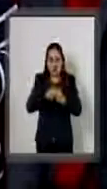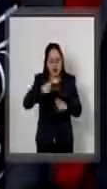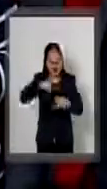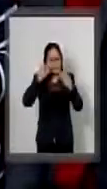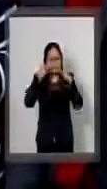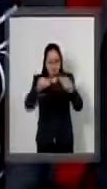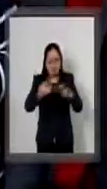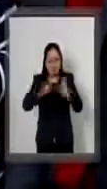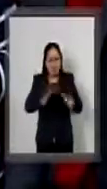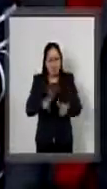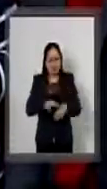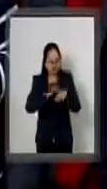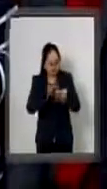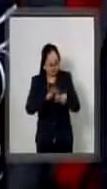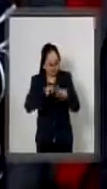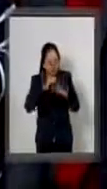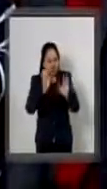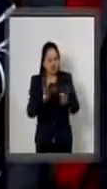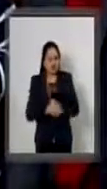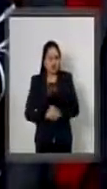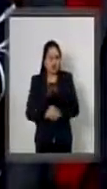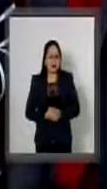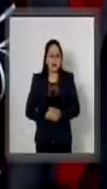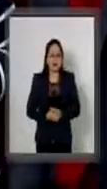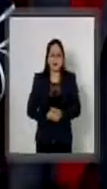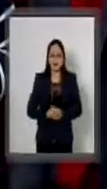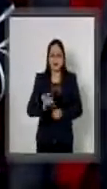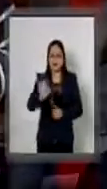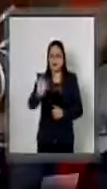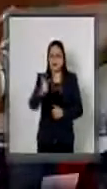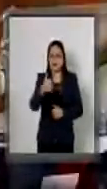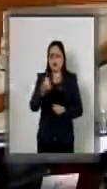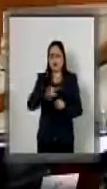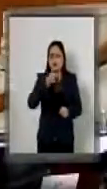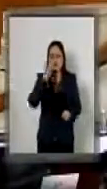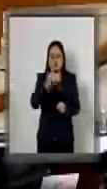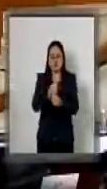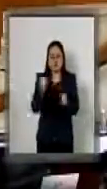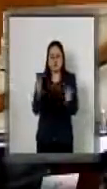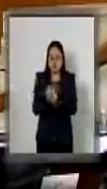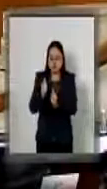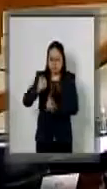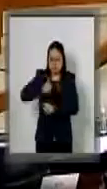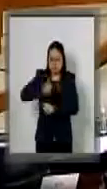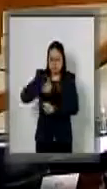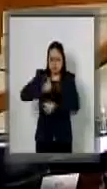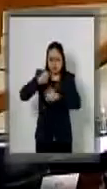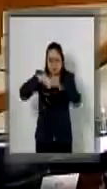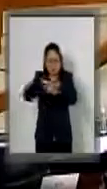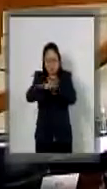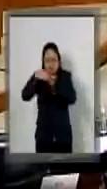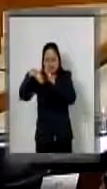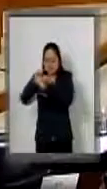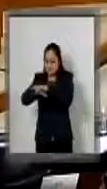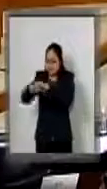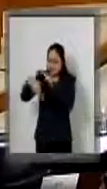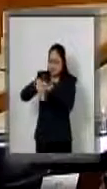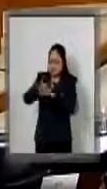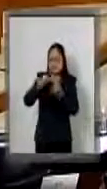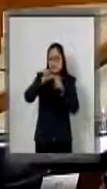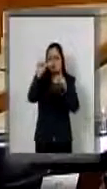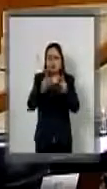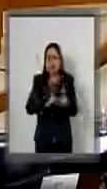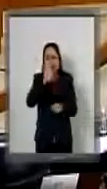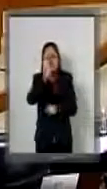lo hemos experimentado. 11 años con las Fuerzas Armadas haciendo labores de